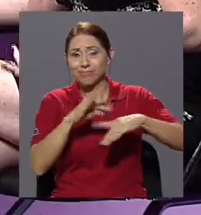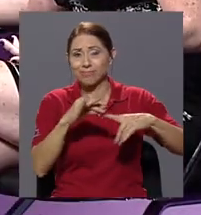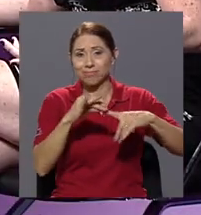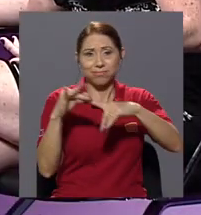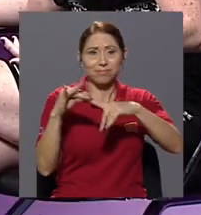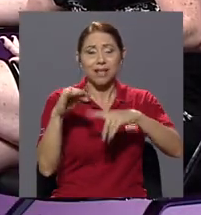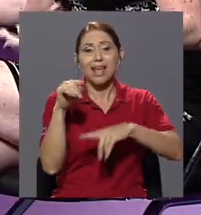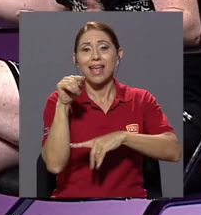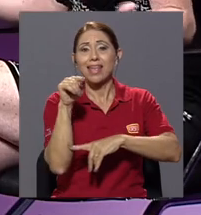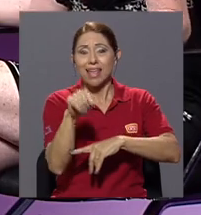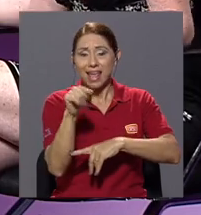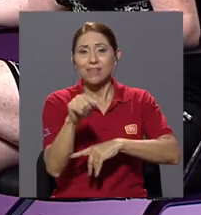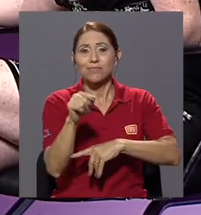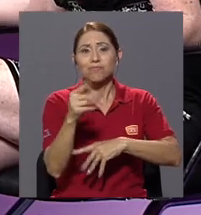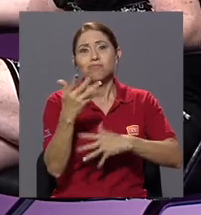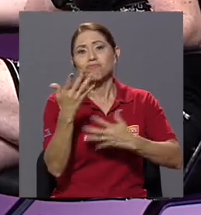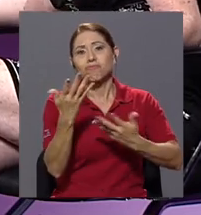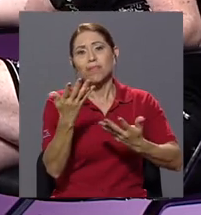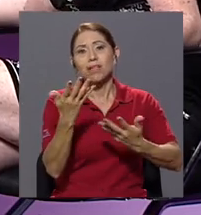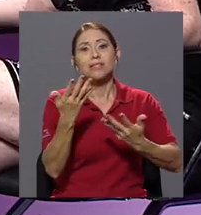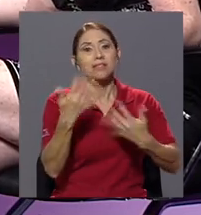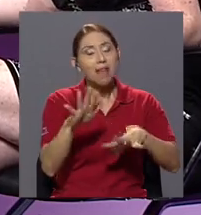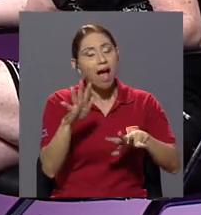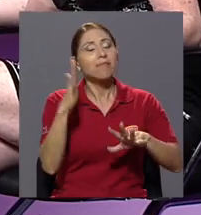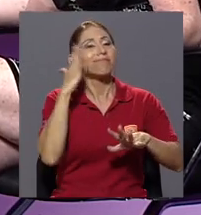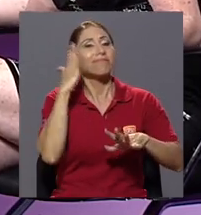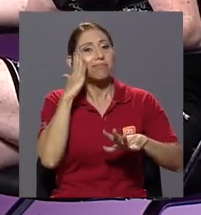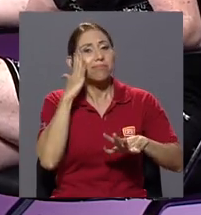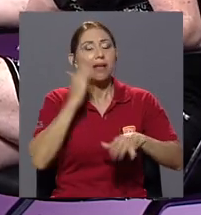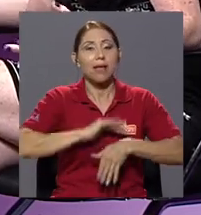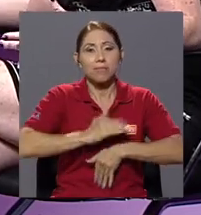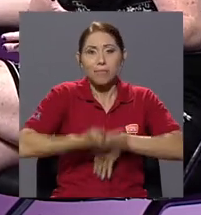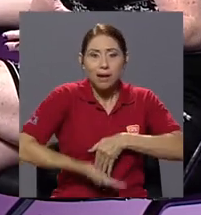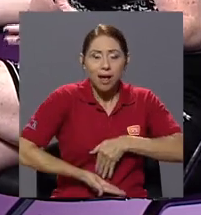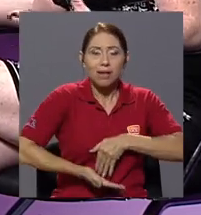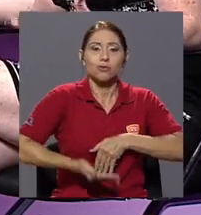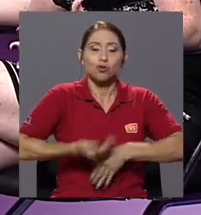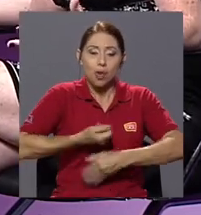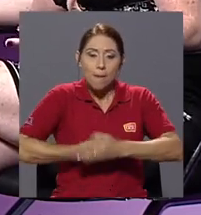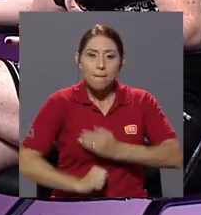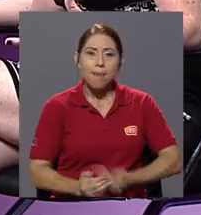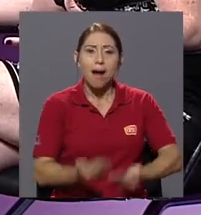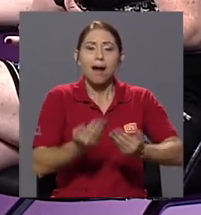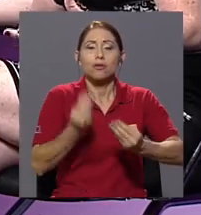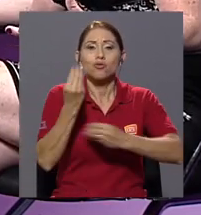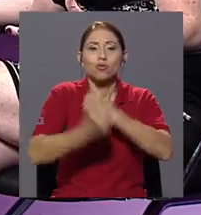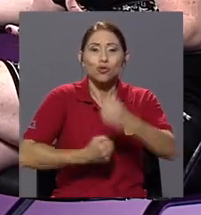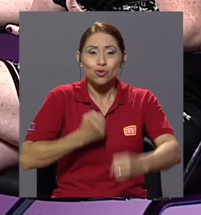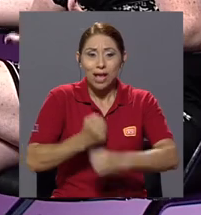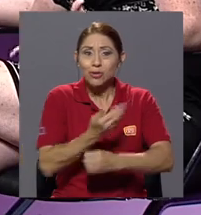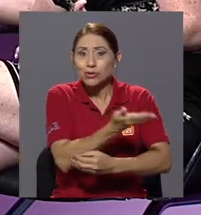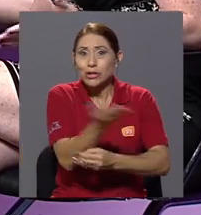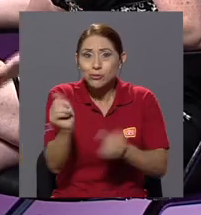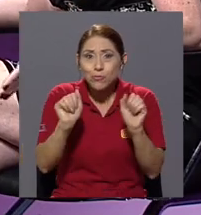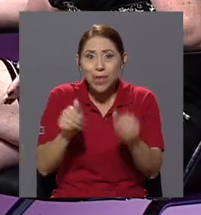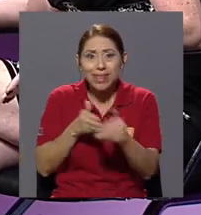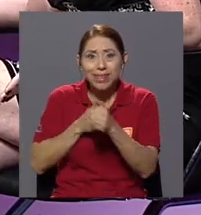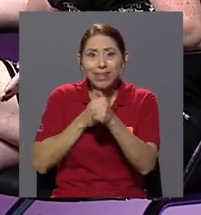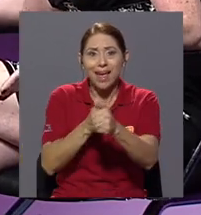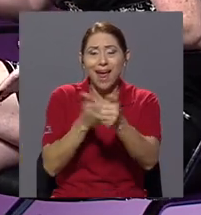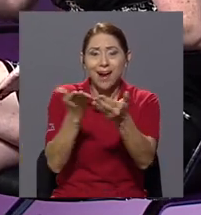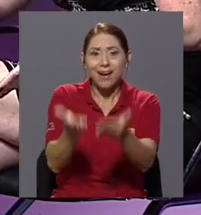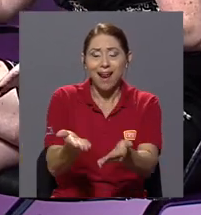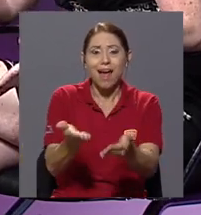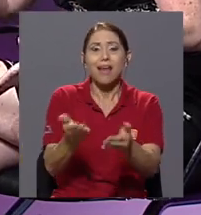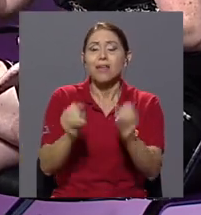eso que han estado alrededor de embarazos y partos por muchos años expertos en el tema que puede guiar la